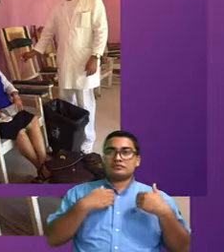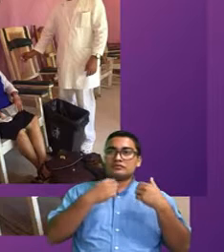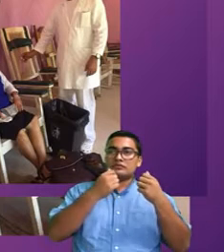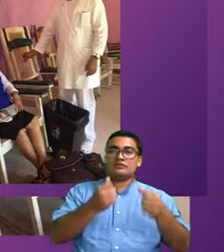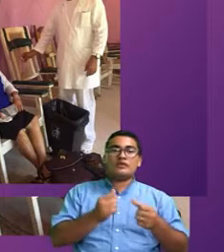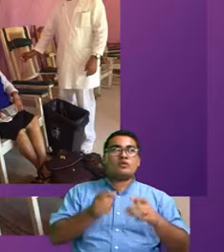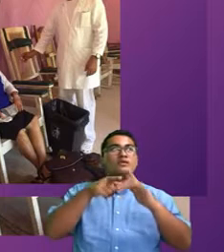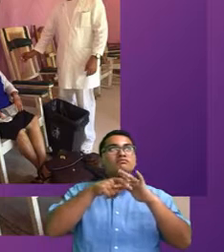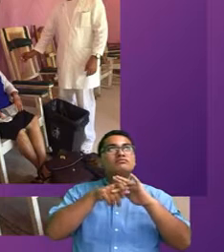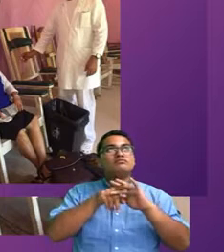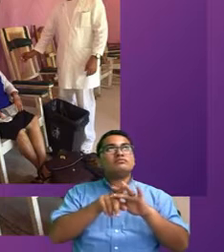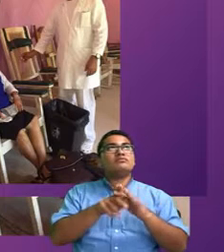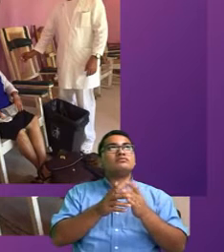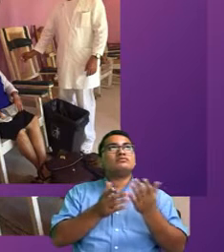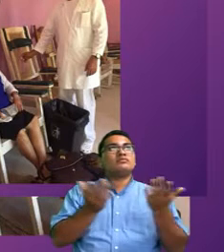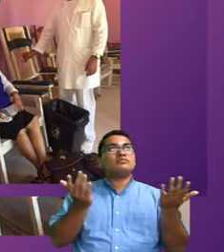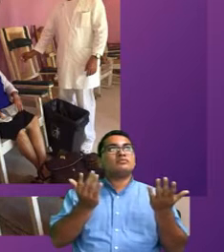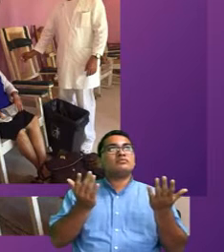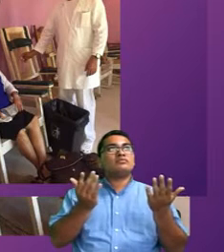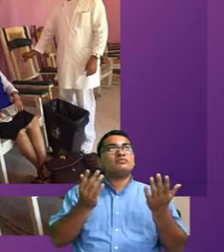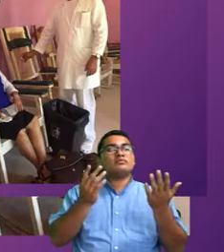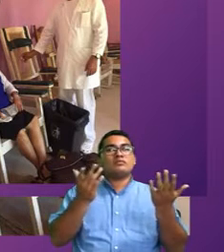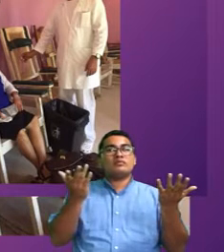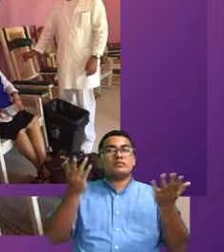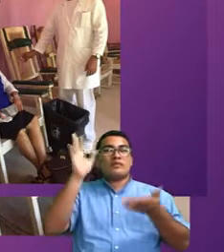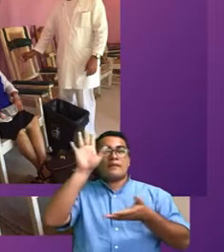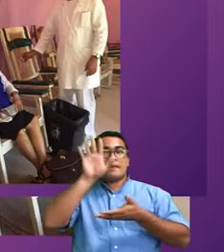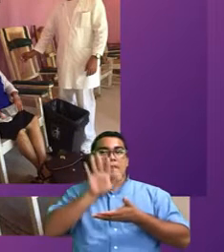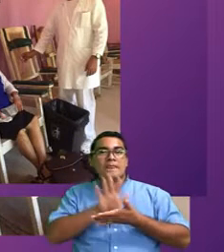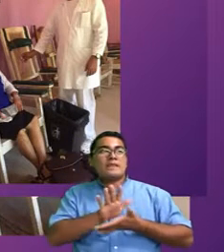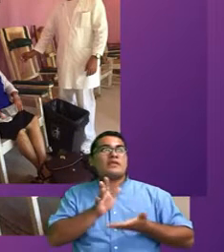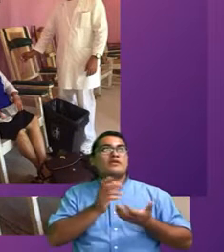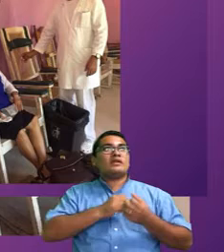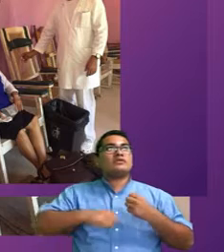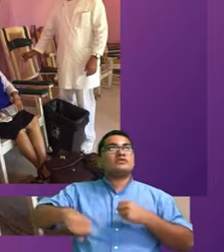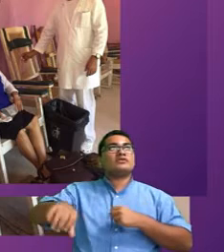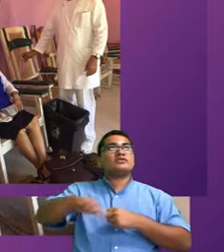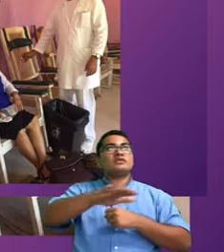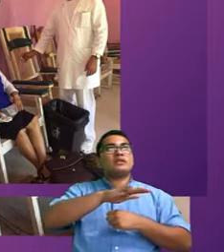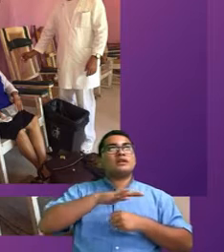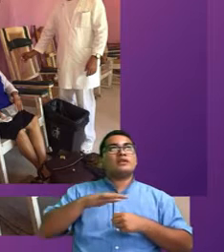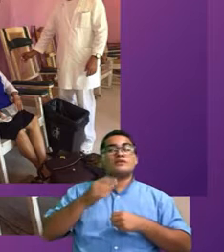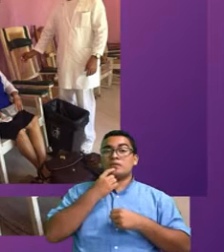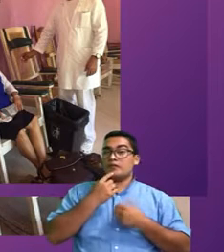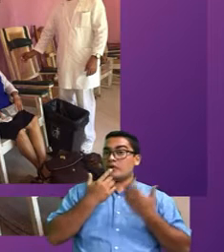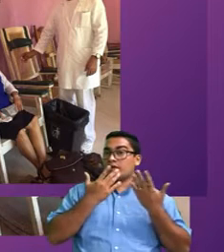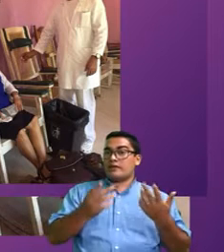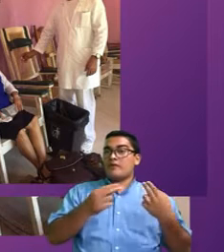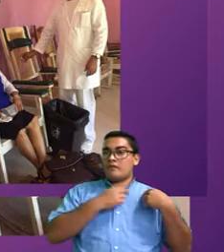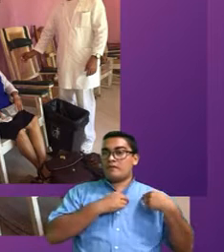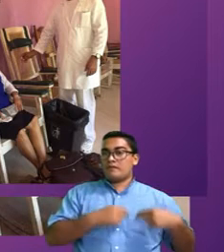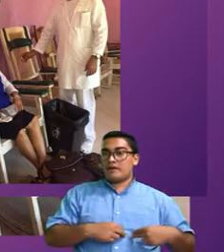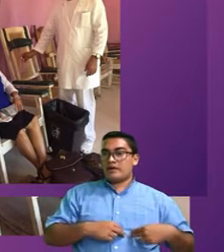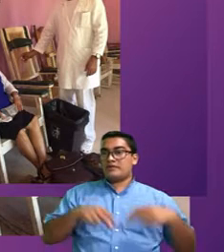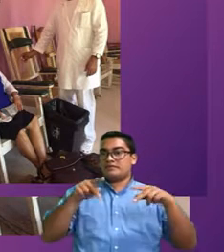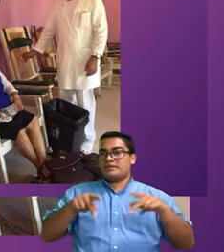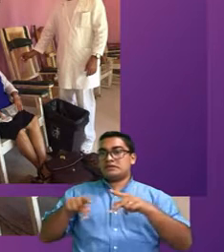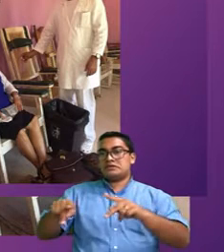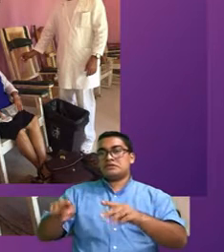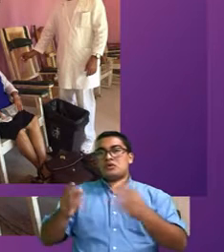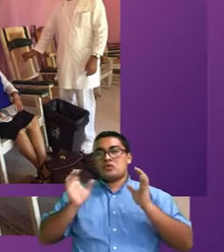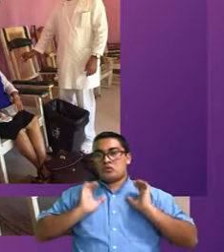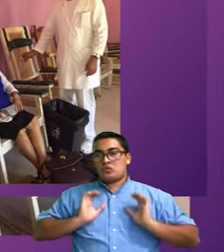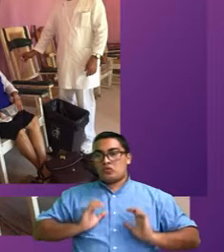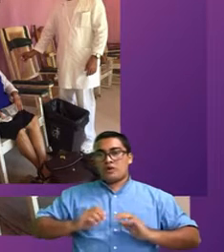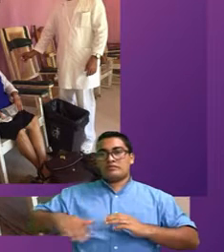salud psicológica, la salud emocional, espiritual y social, porque los seres humanos somos seres complejos, pues no solo somos nuestro